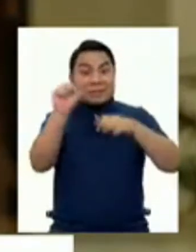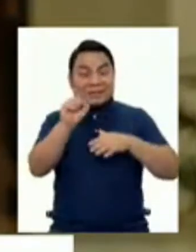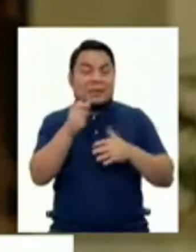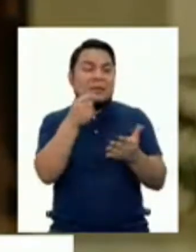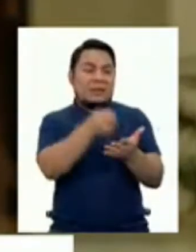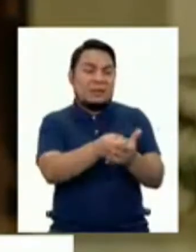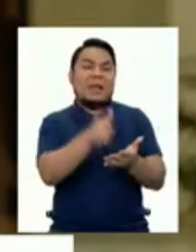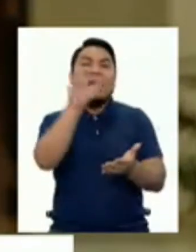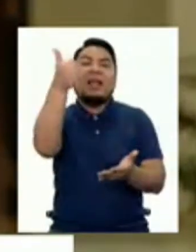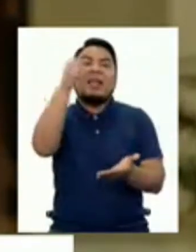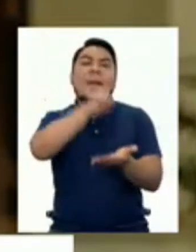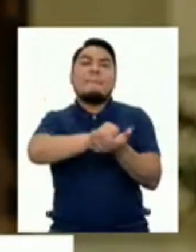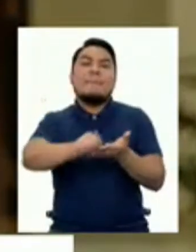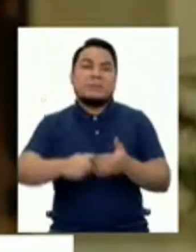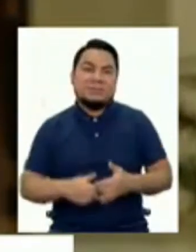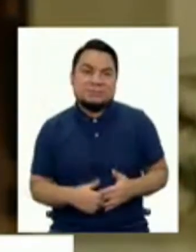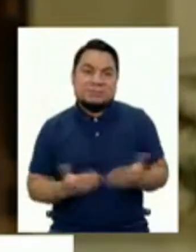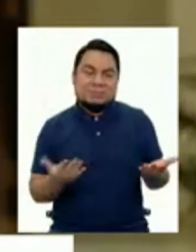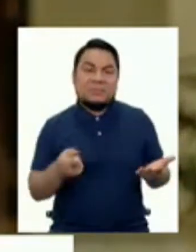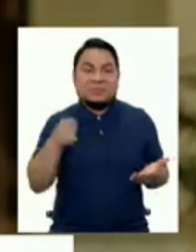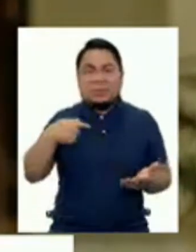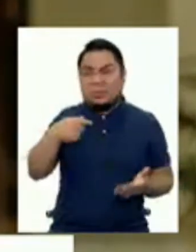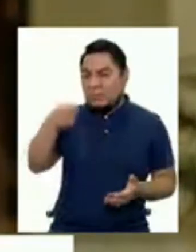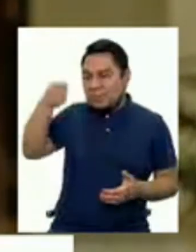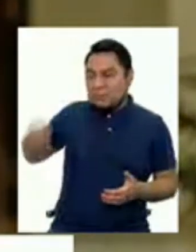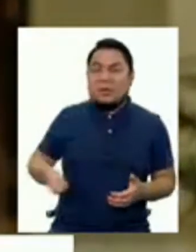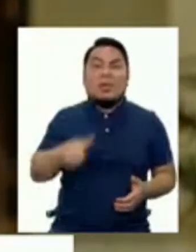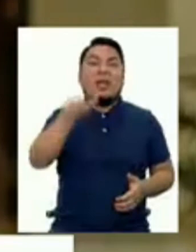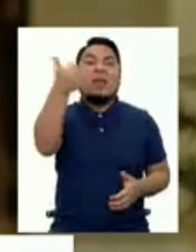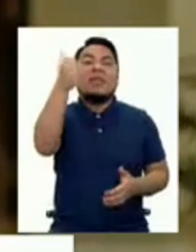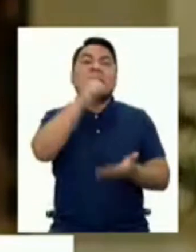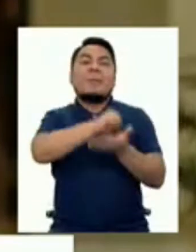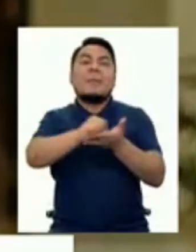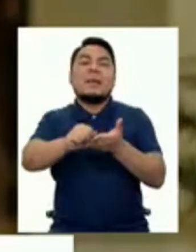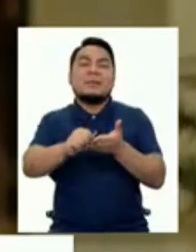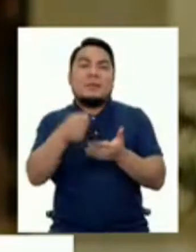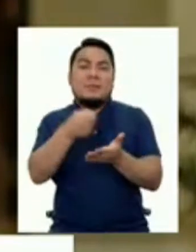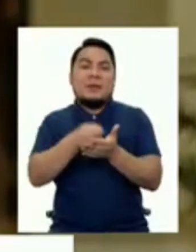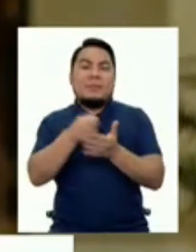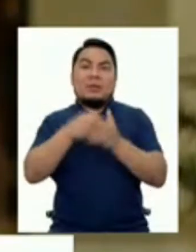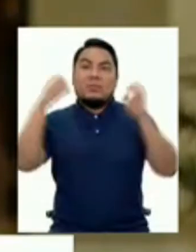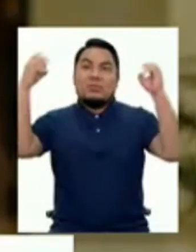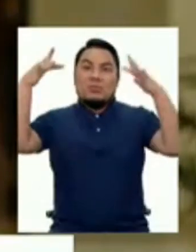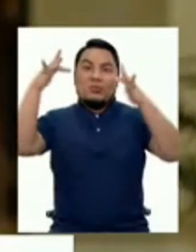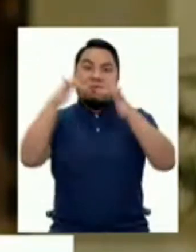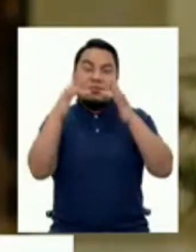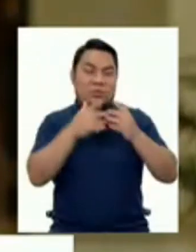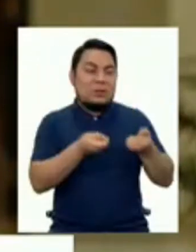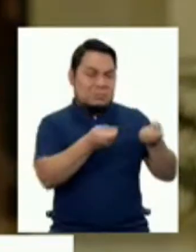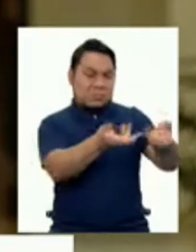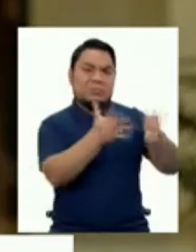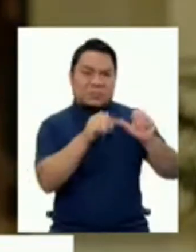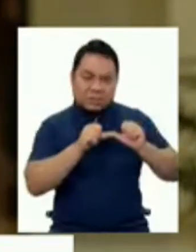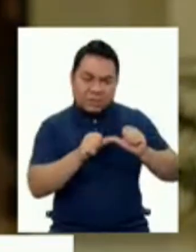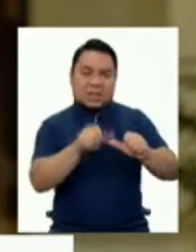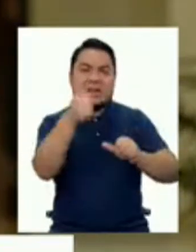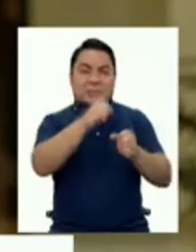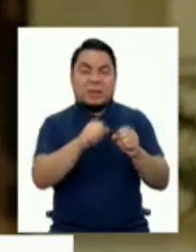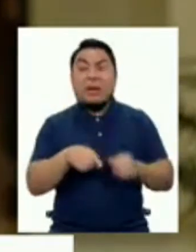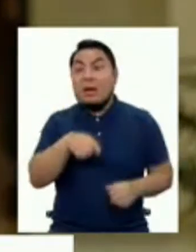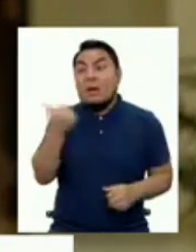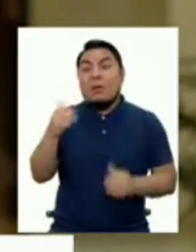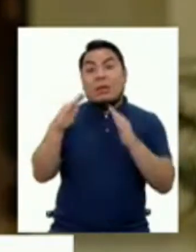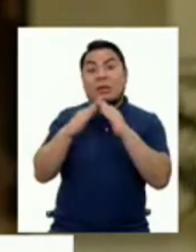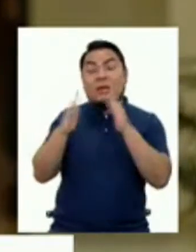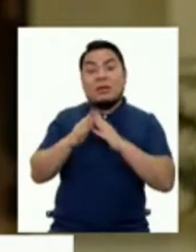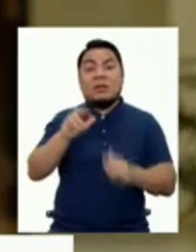nosotros como gobierno subvencionamos 10 meses de pago de energía. Hay hogares que consumen 32 soles,